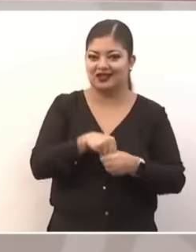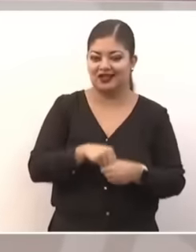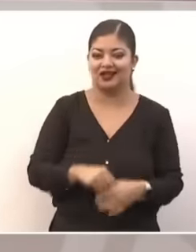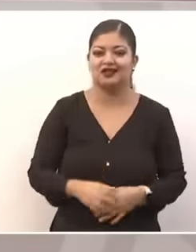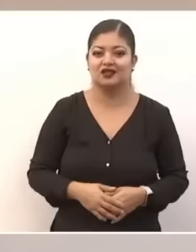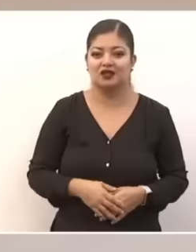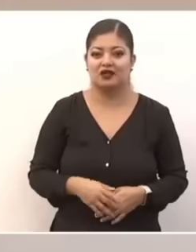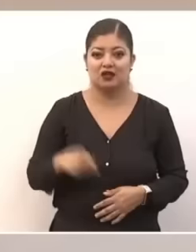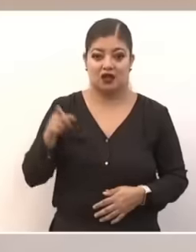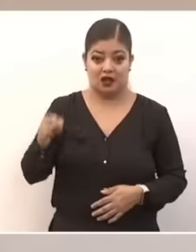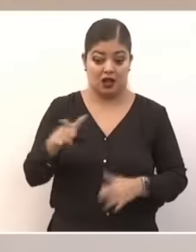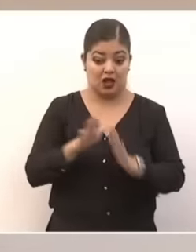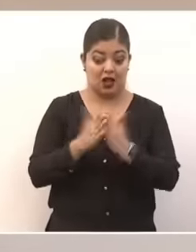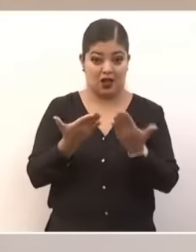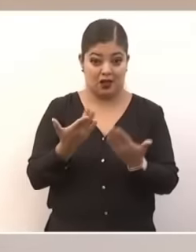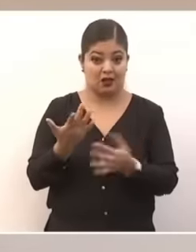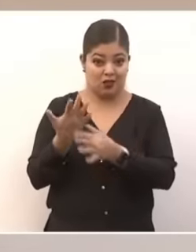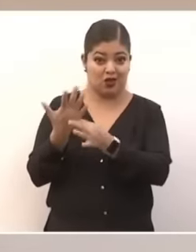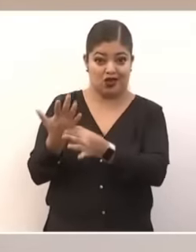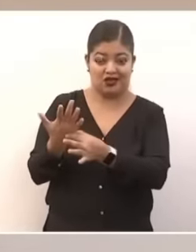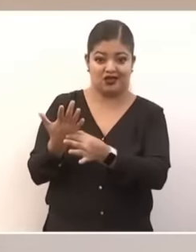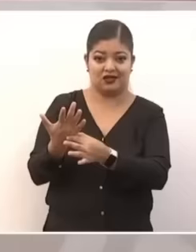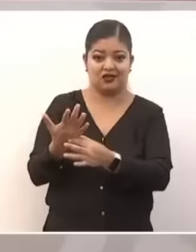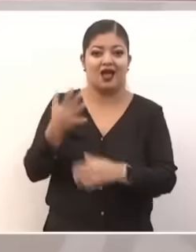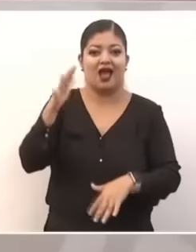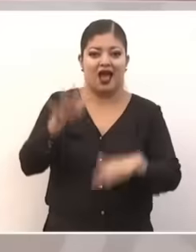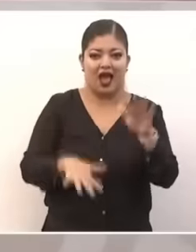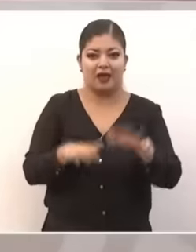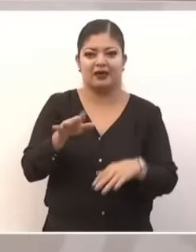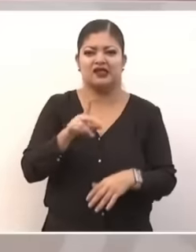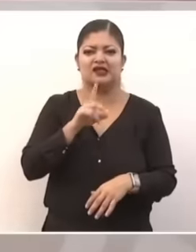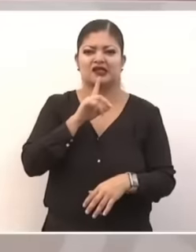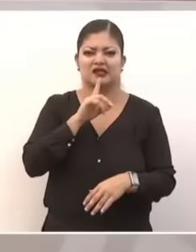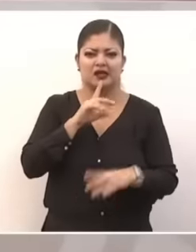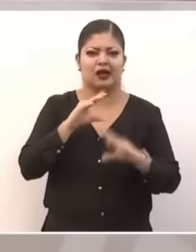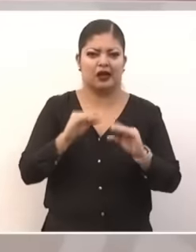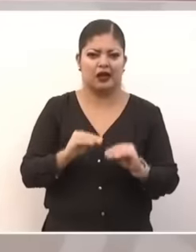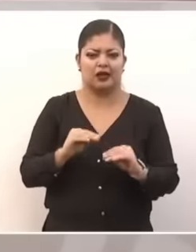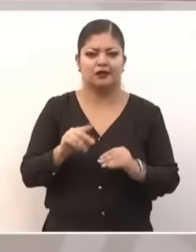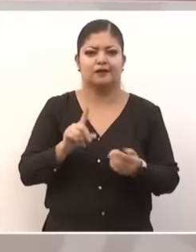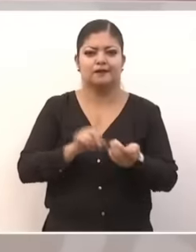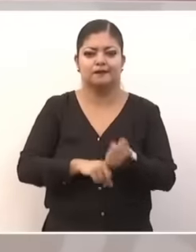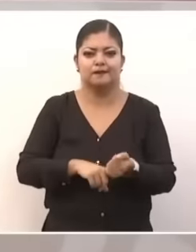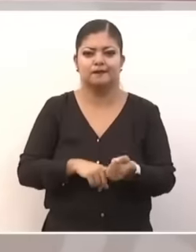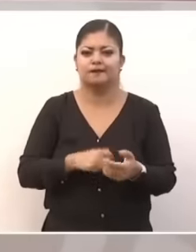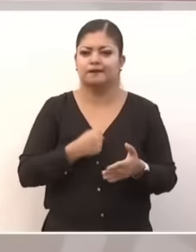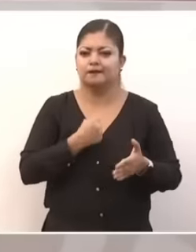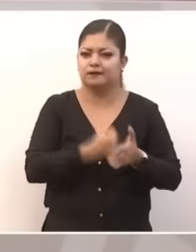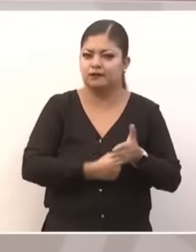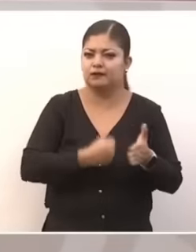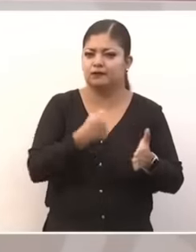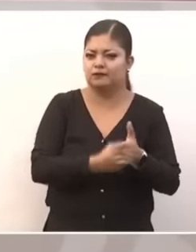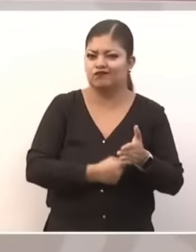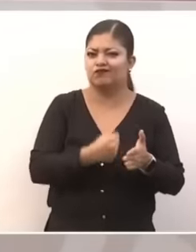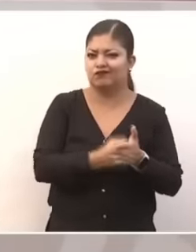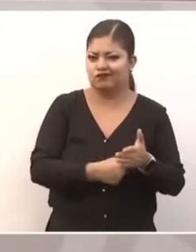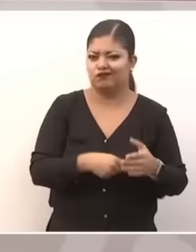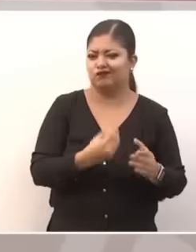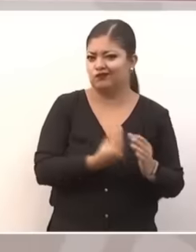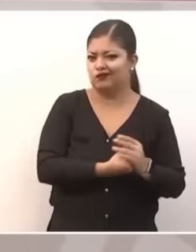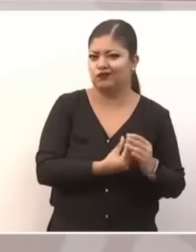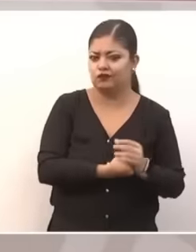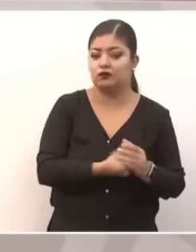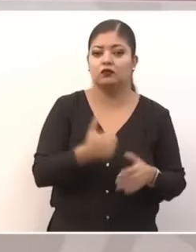Dice en este libro que a veces con el silencio también se resiste y se lucha. Pero yo quiero hacer